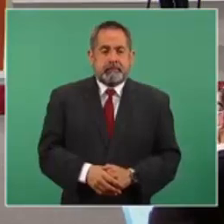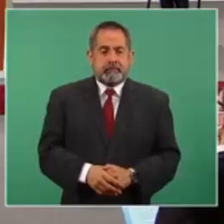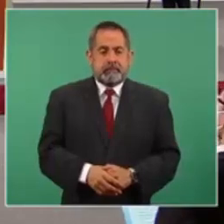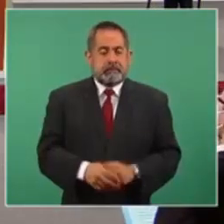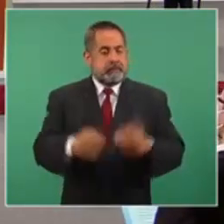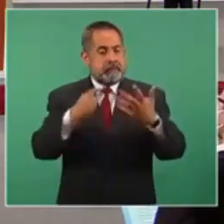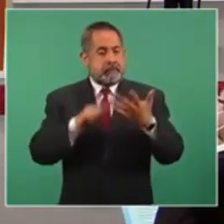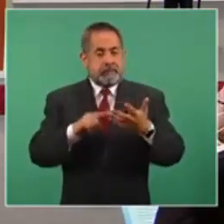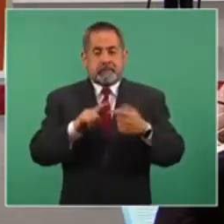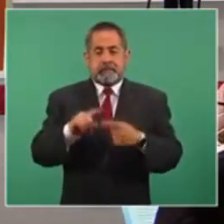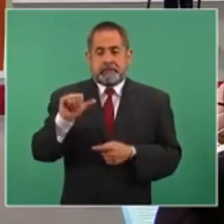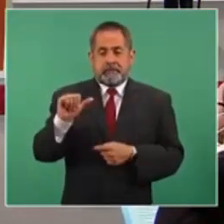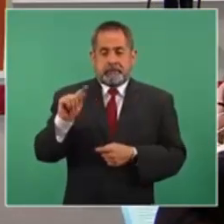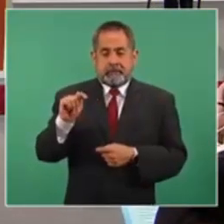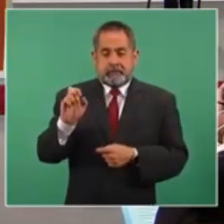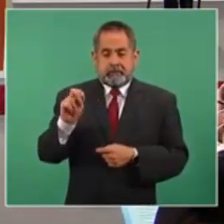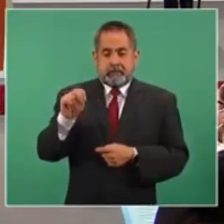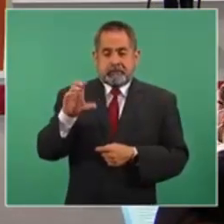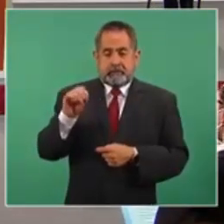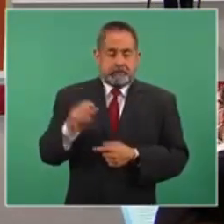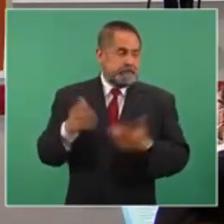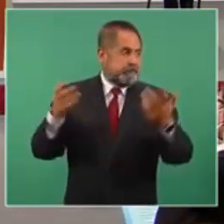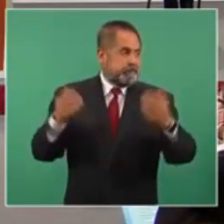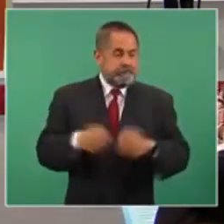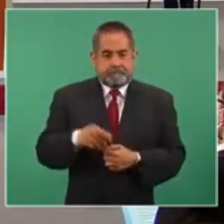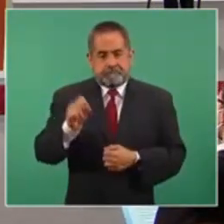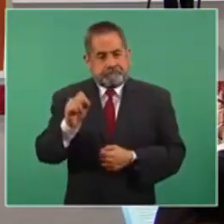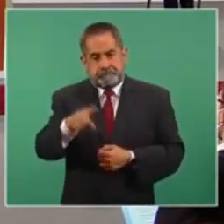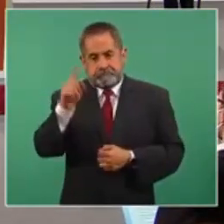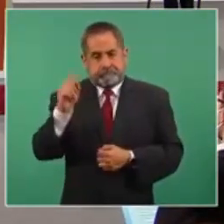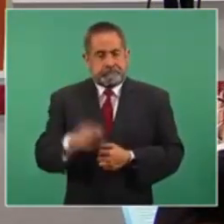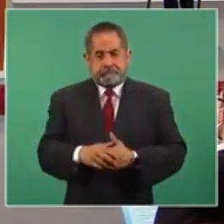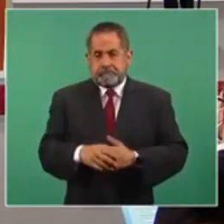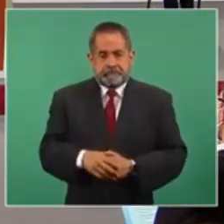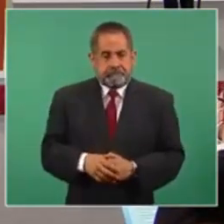Caso Atenco, ni más ni menos.